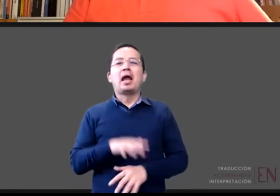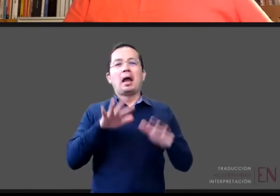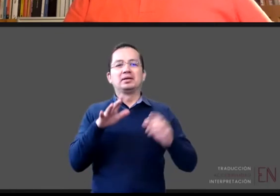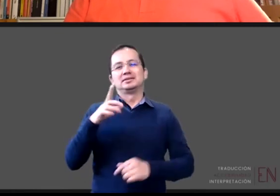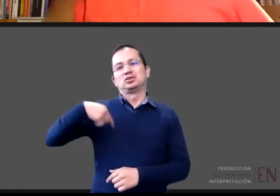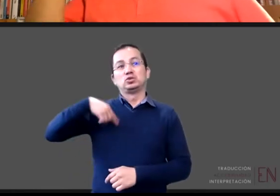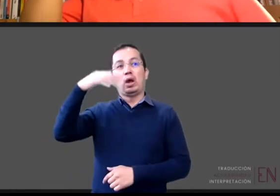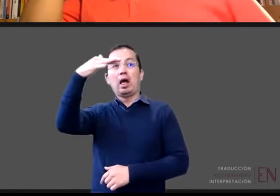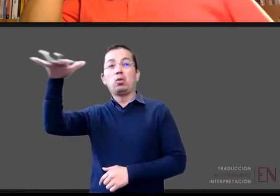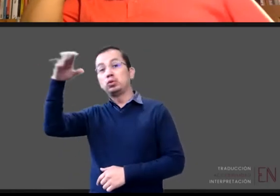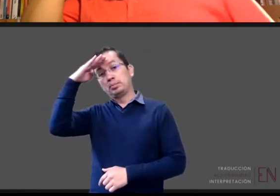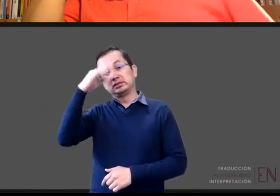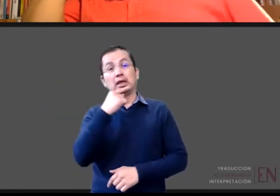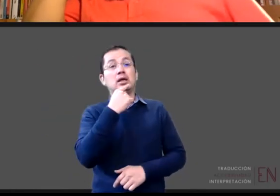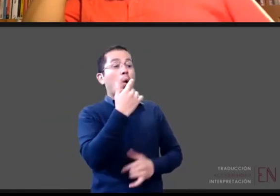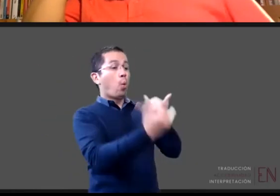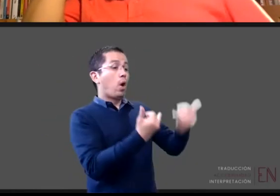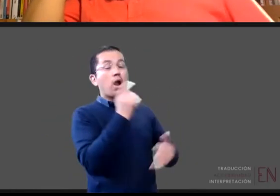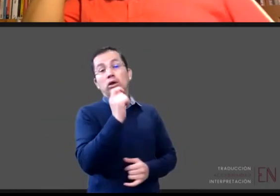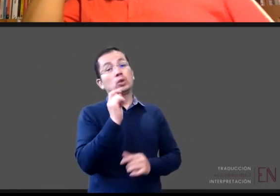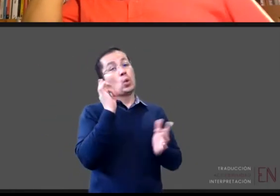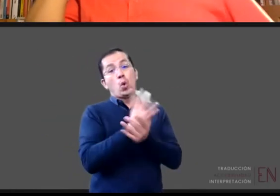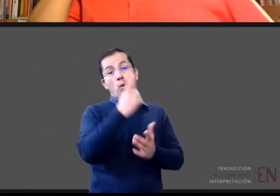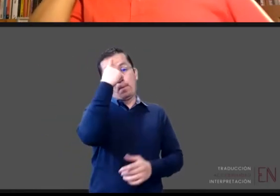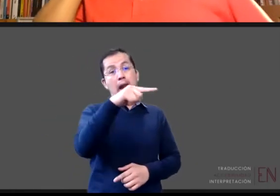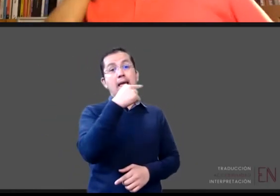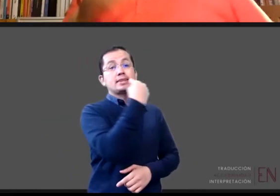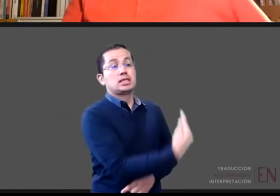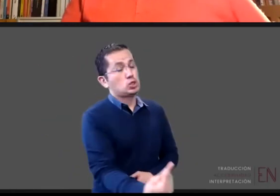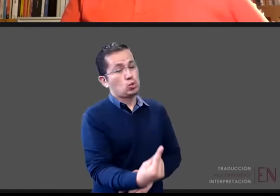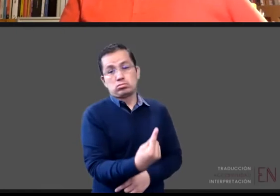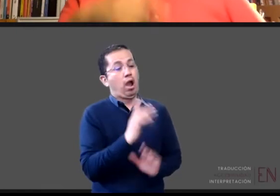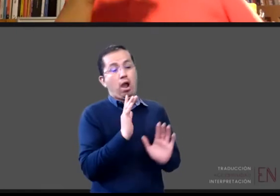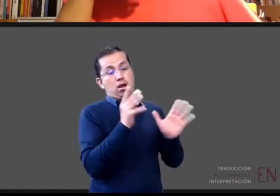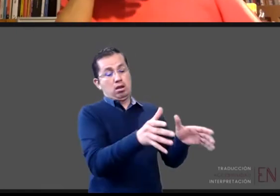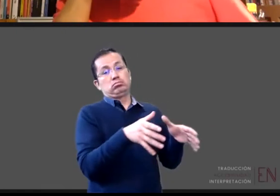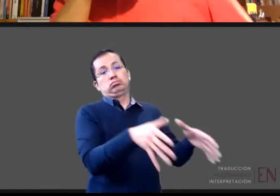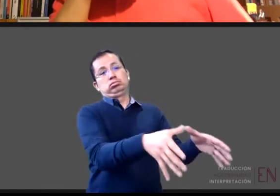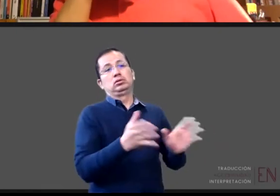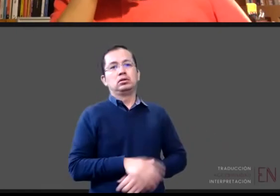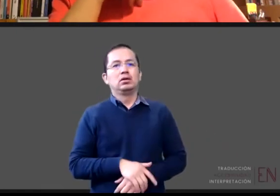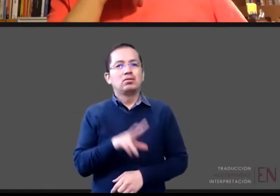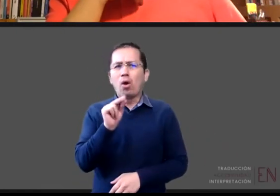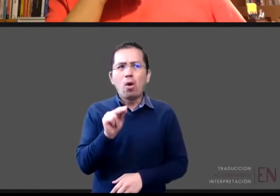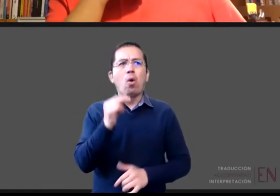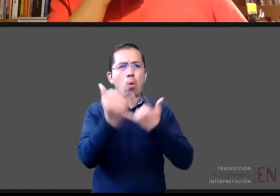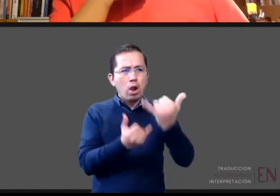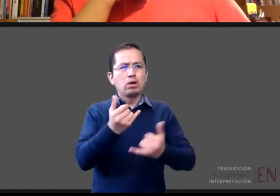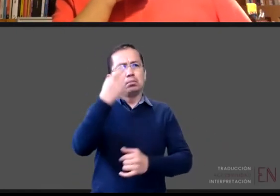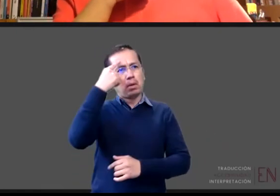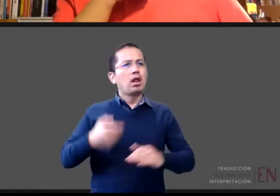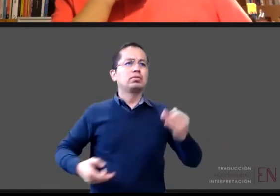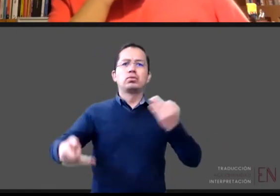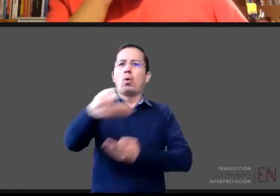niños. El juego nos puede ayudar a conectarnos con otras realidades de manera creativa y también aprender. A mí lo que me encanta de esto